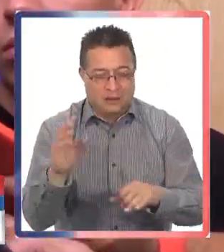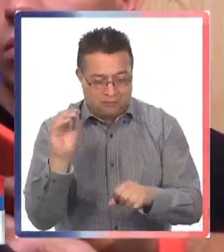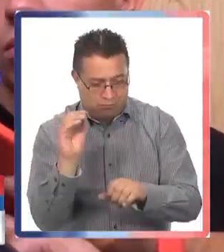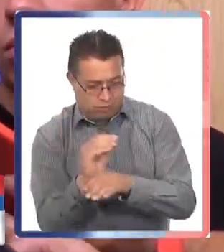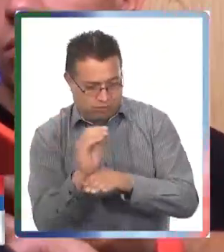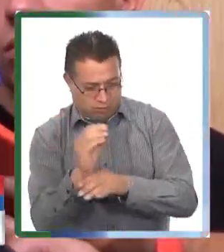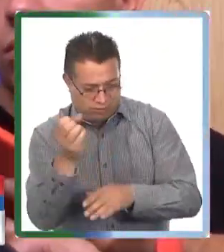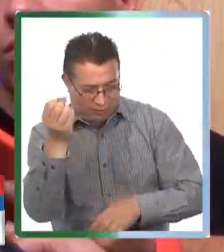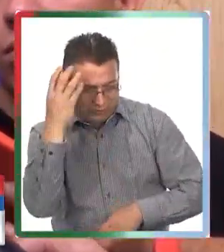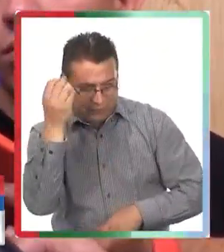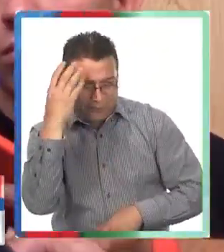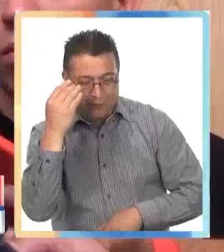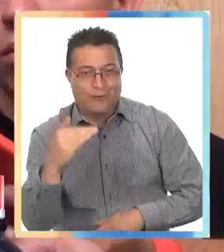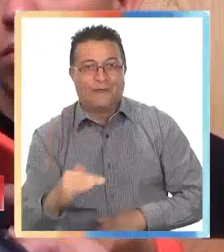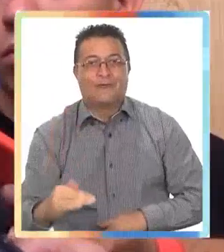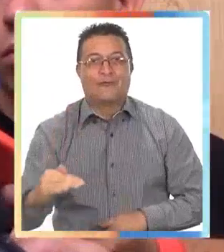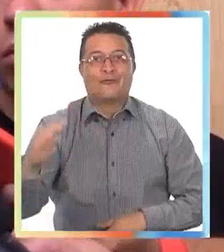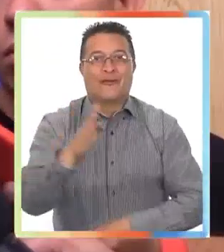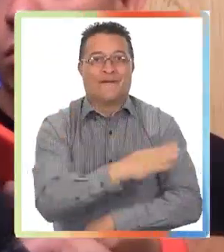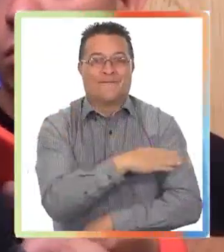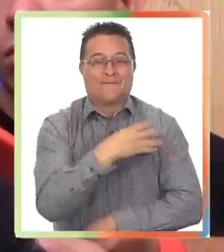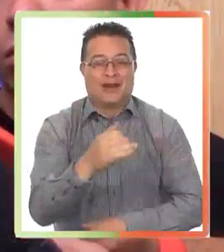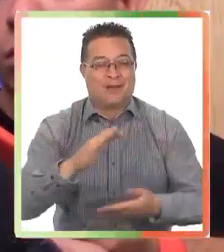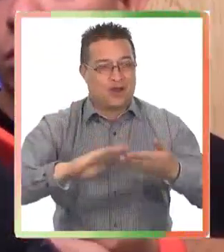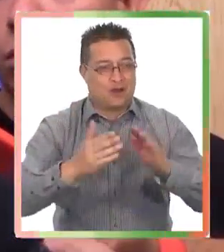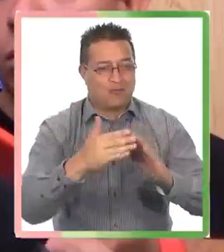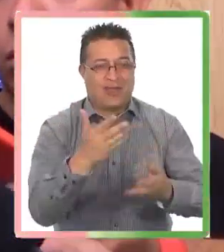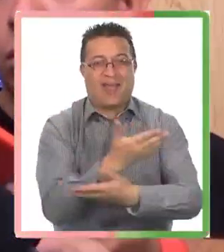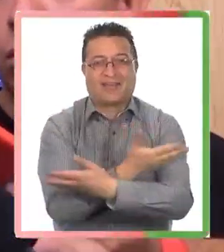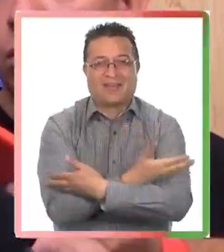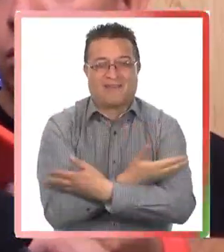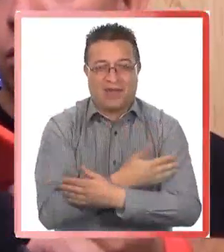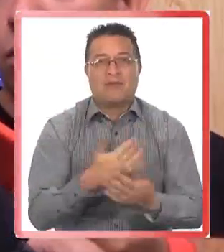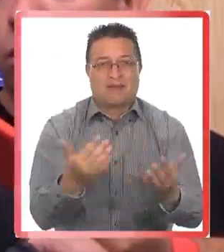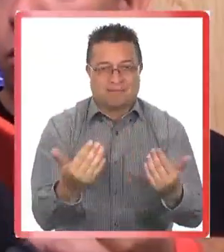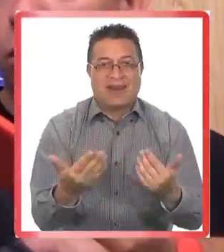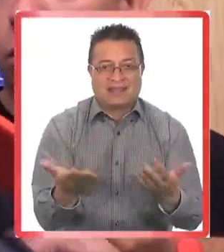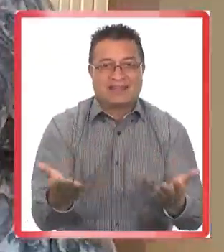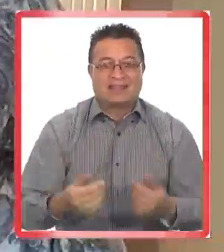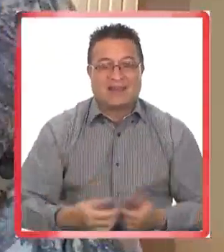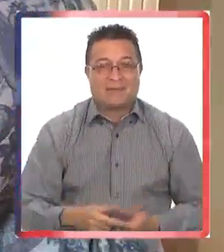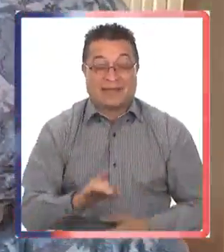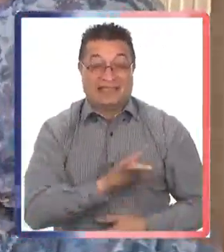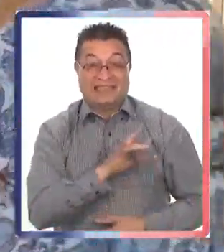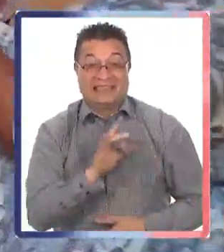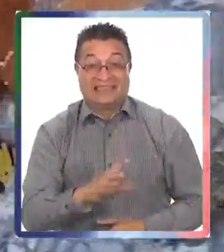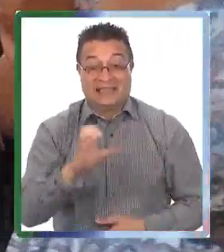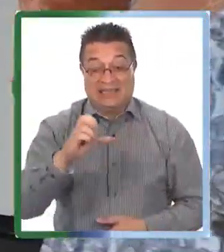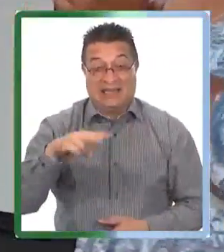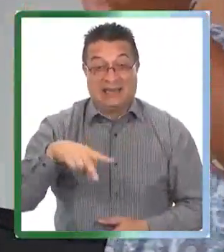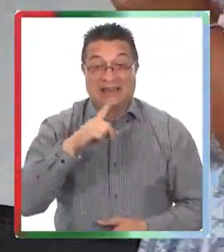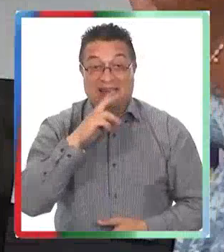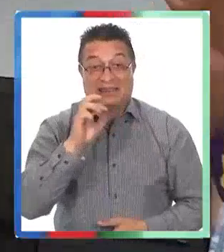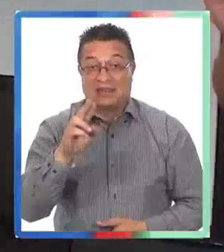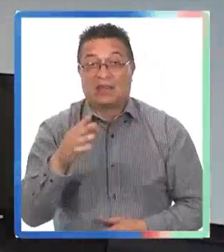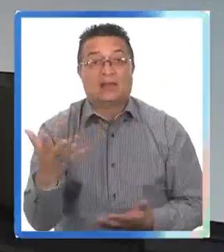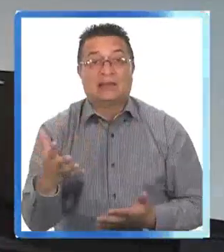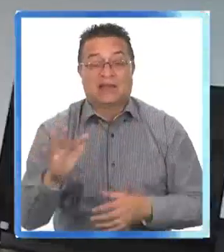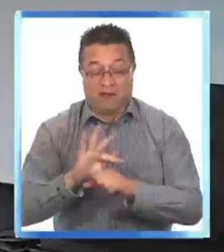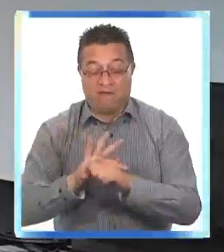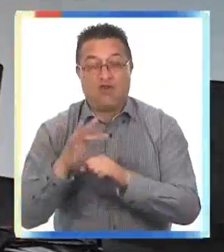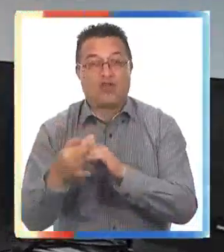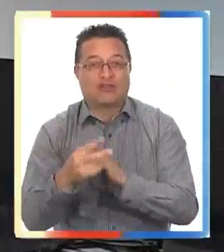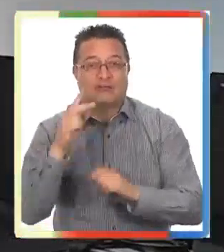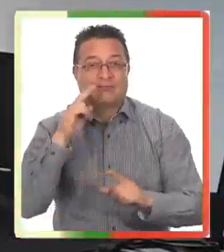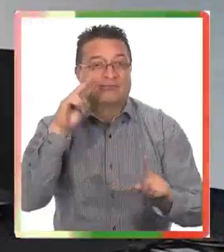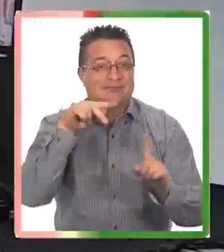nutrir desde luego una esperanza nueva hacia una comunidad sanfelipeña que realmente lo necesita. Chile Enter es una fundación sin fines